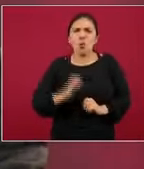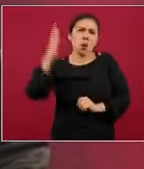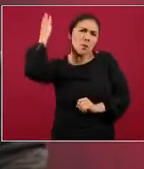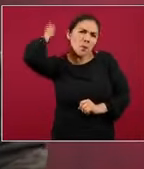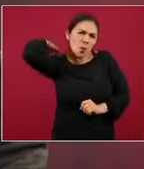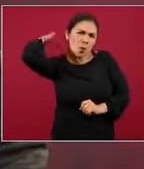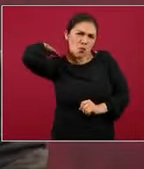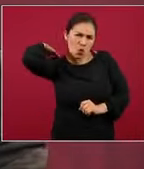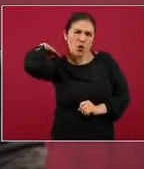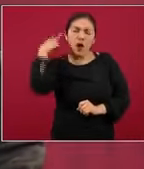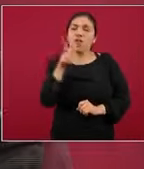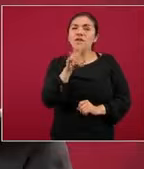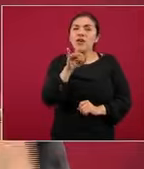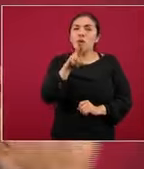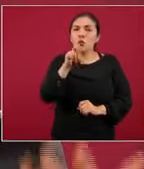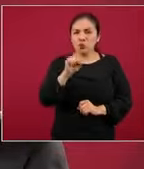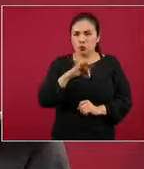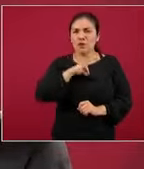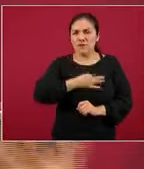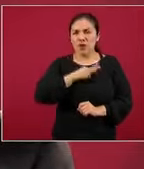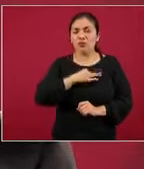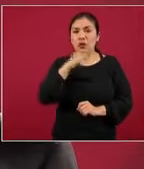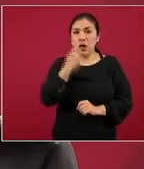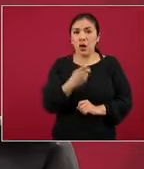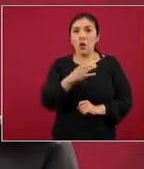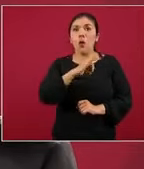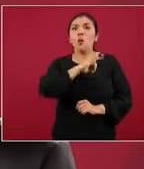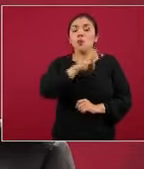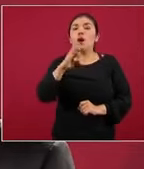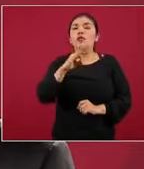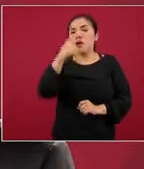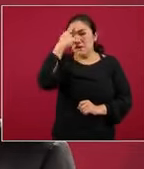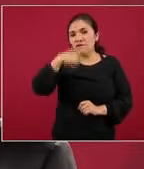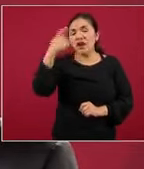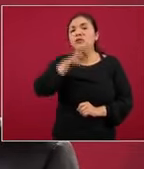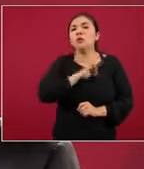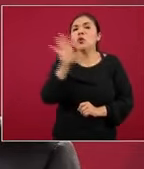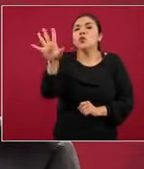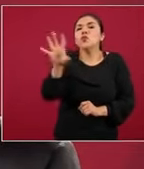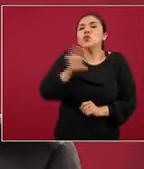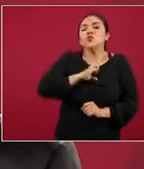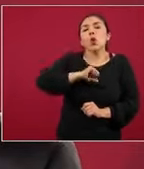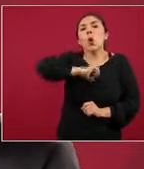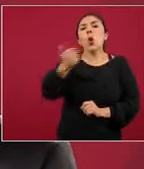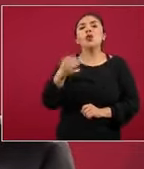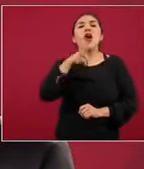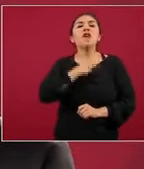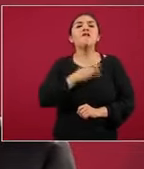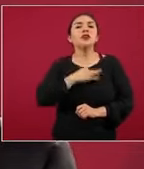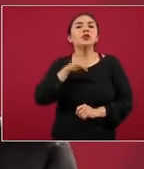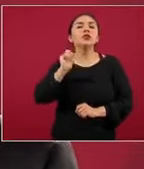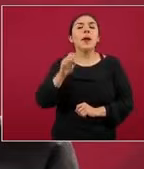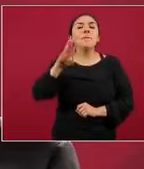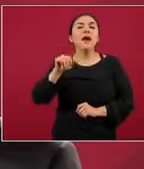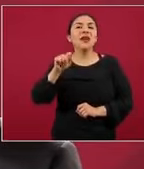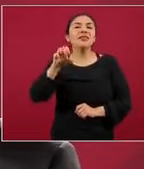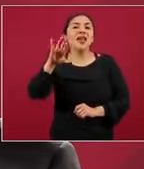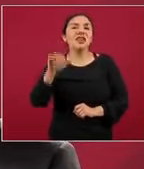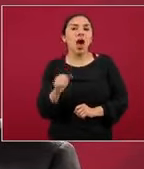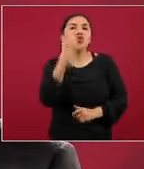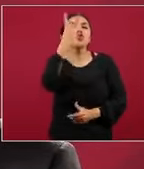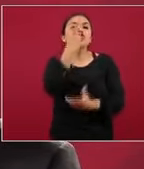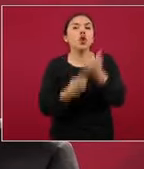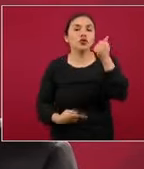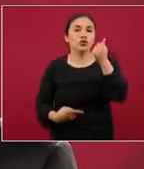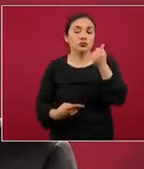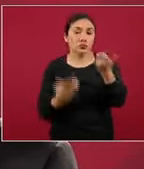pulmones la infección por virus puede facilitar la infección por bacterias. De hecho, en las personas